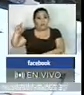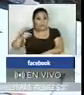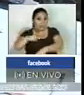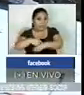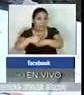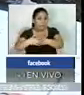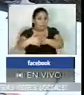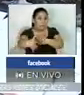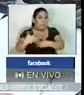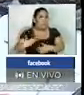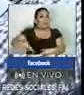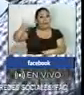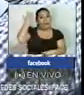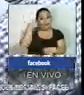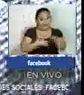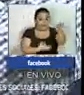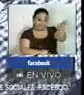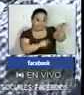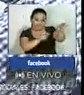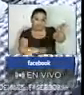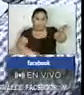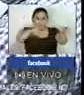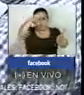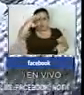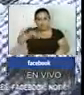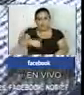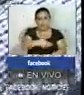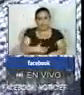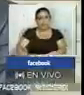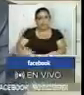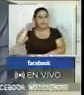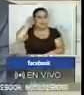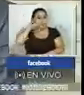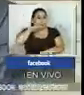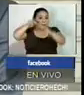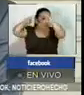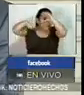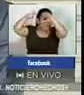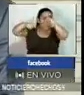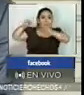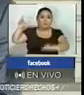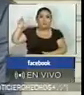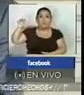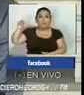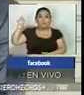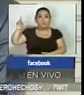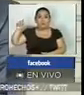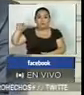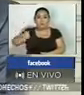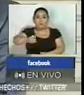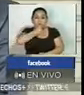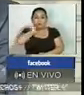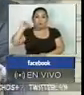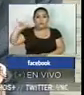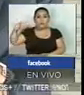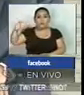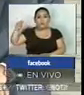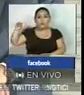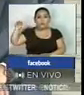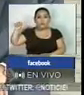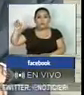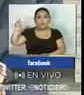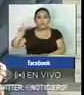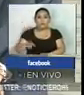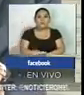El anterior fue vetado por el presidente de la República. Con imágenes de Roberto Martínez, Inmar Batres, Noticiero